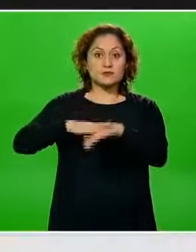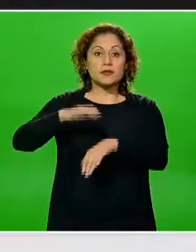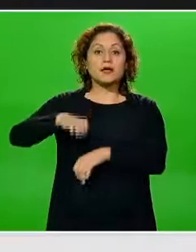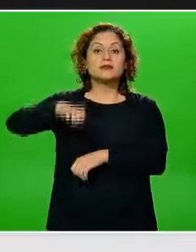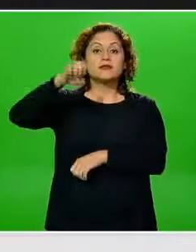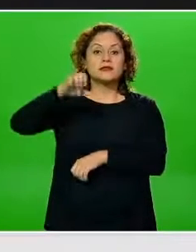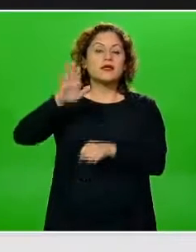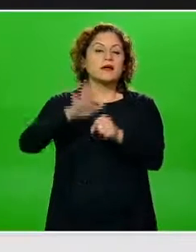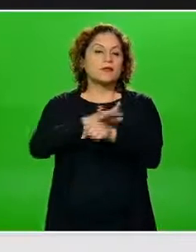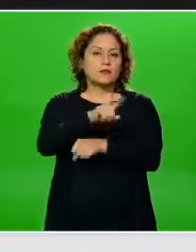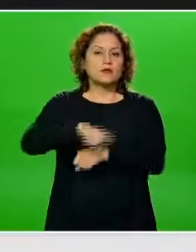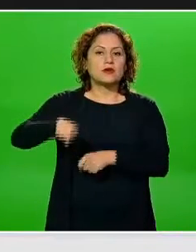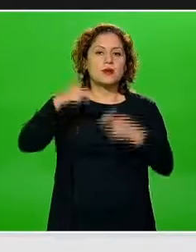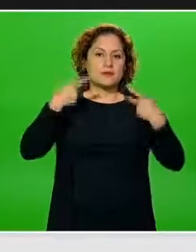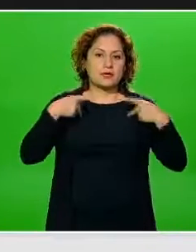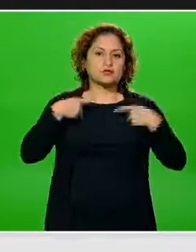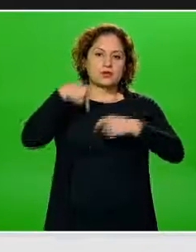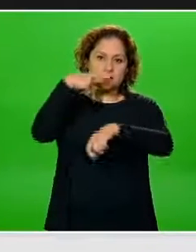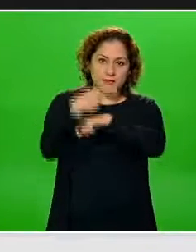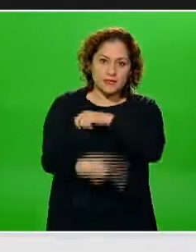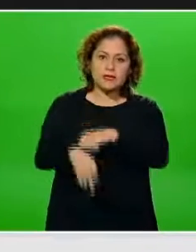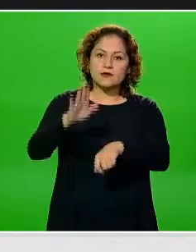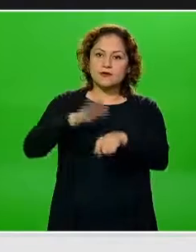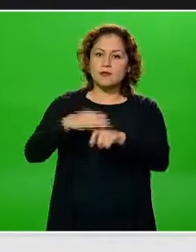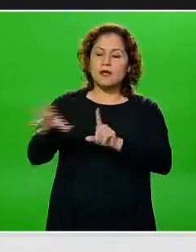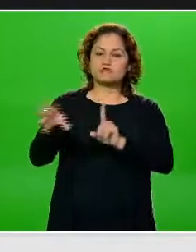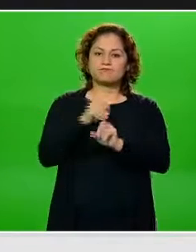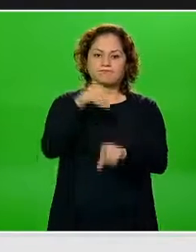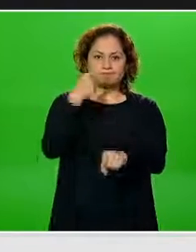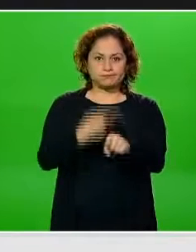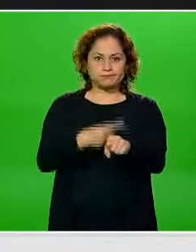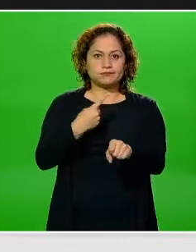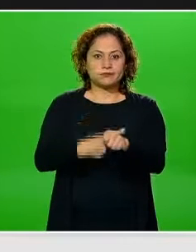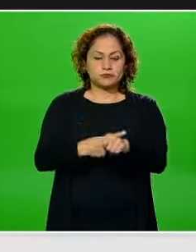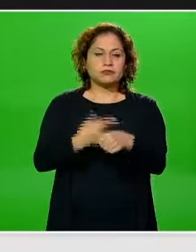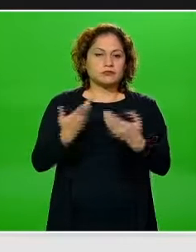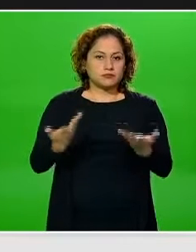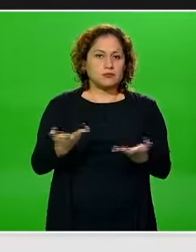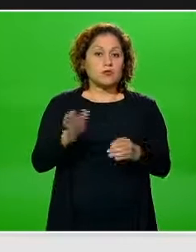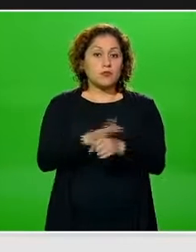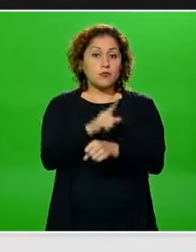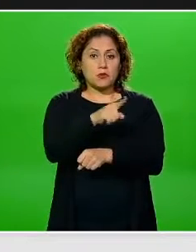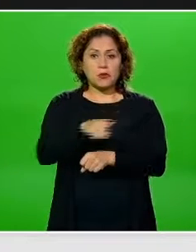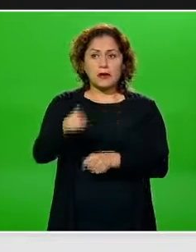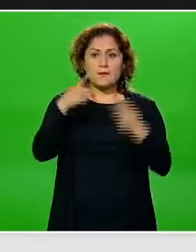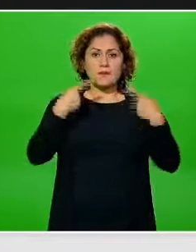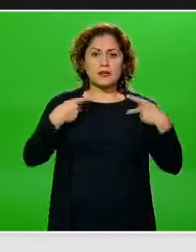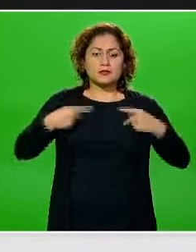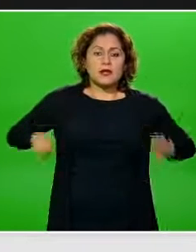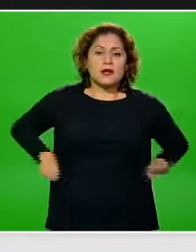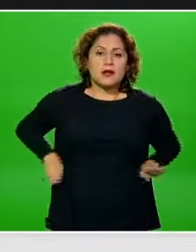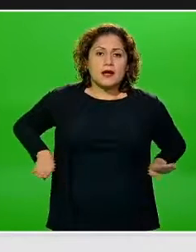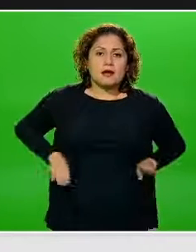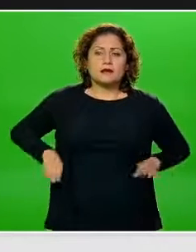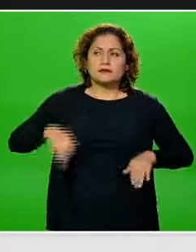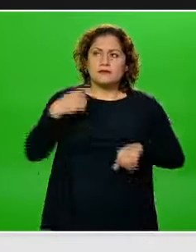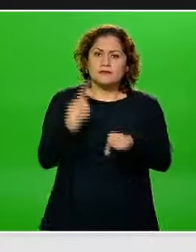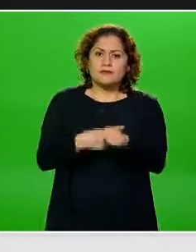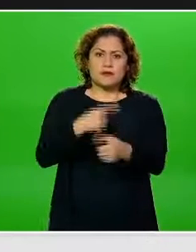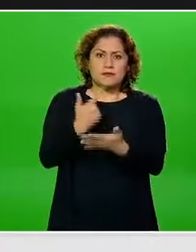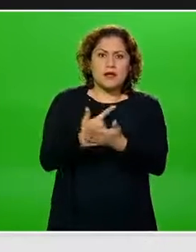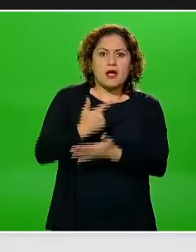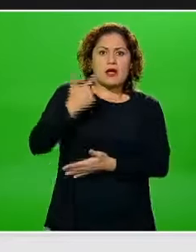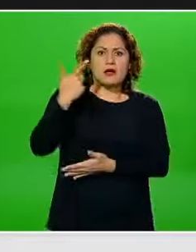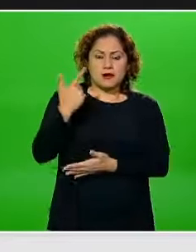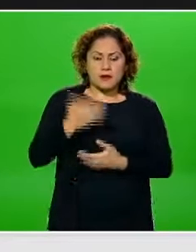desarrollar COVID grave, COVID crítico, que es el que en su momento genera complicaciones, afectaciones, más allá de los pulmones,